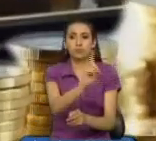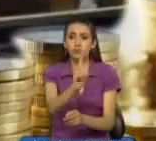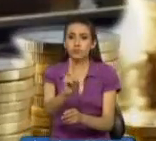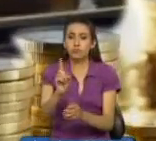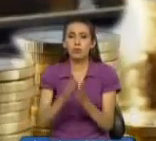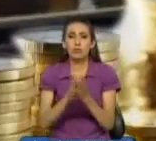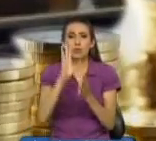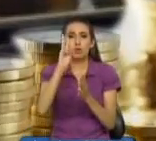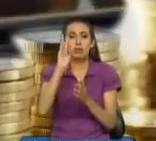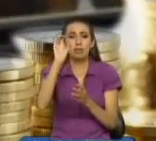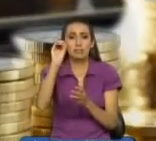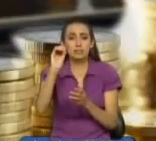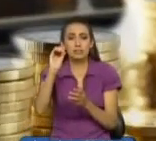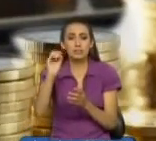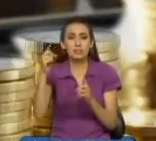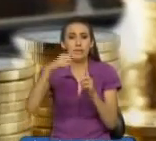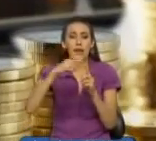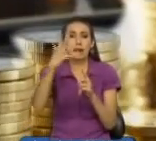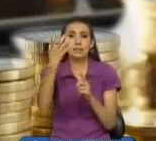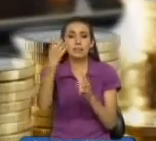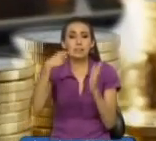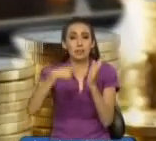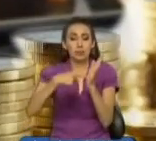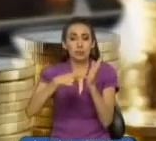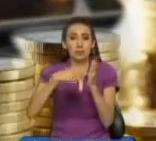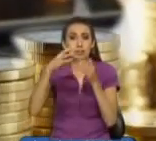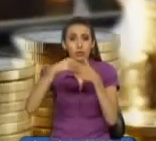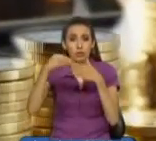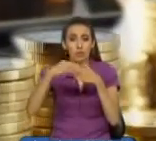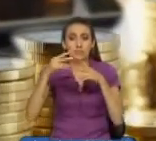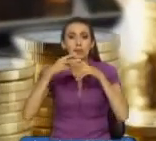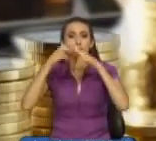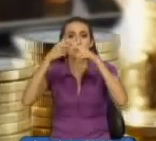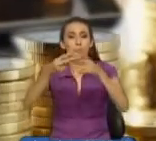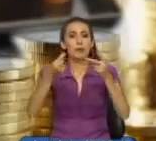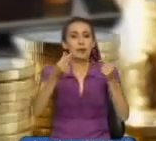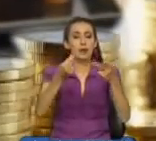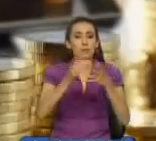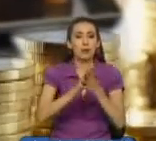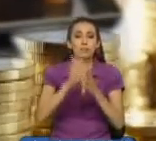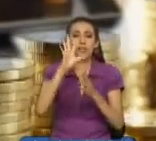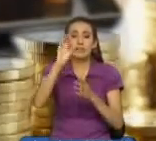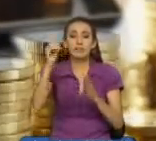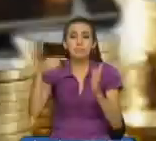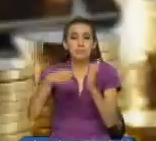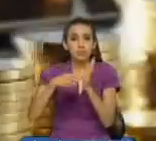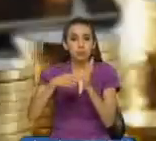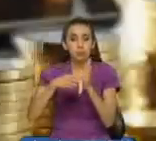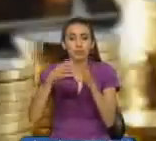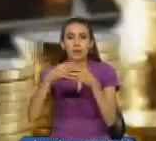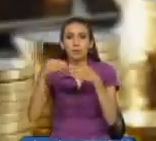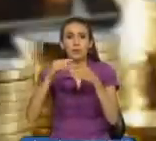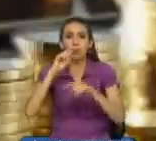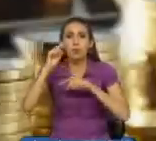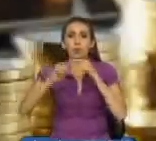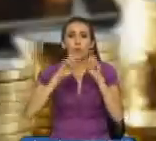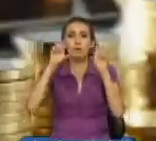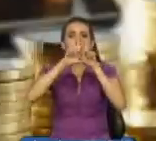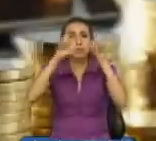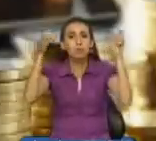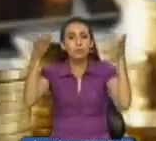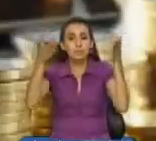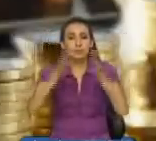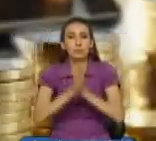desde 600 a 15,000 asociativos hasta 50,000 la entrega del crédito se realizará